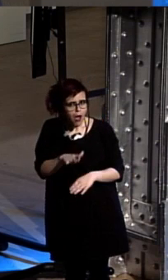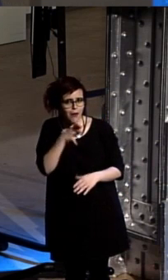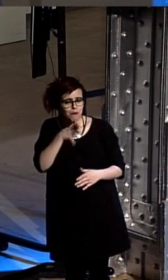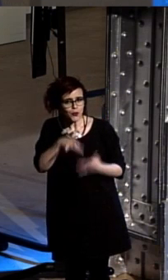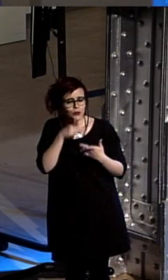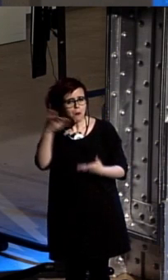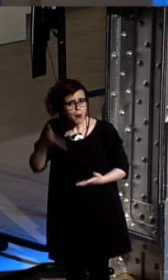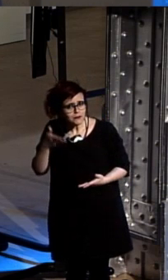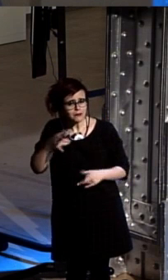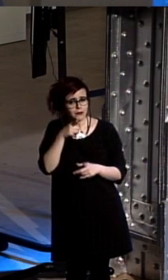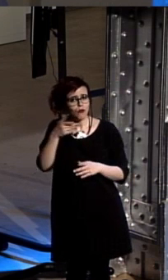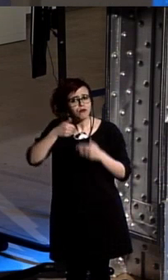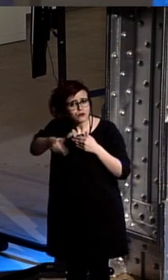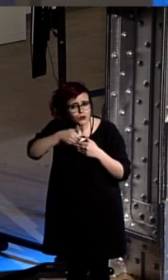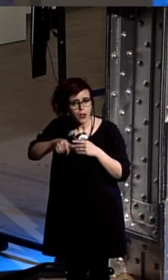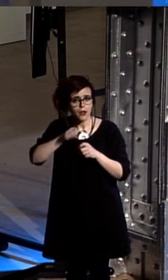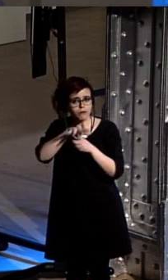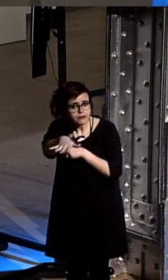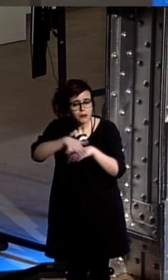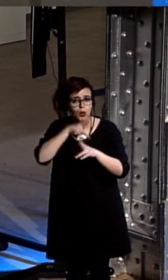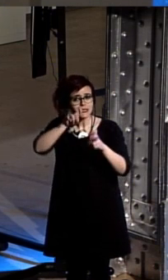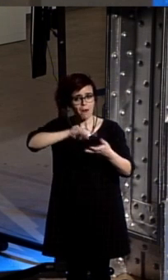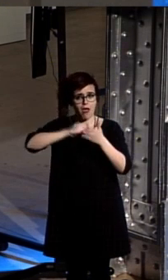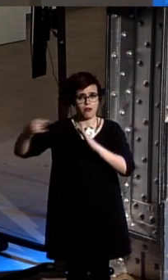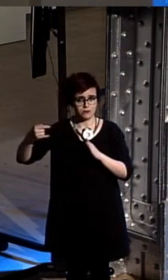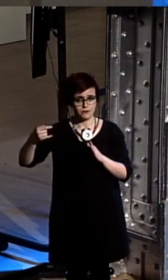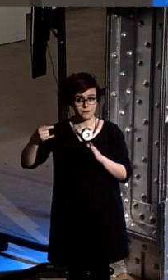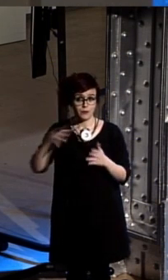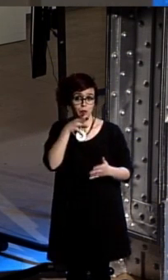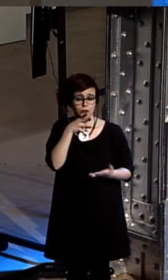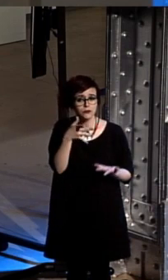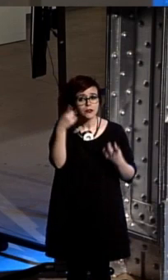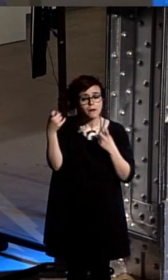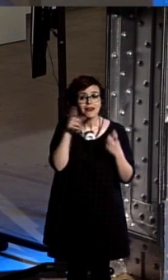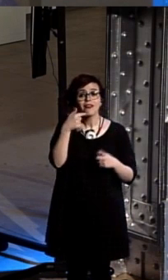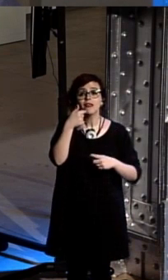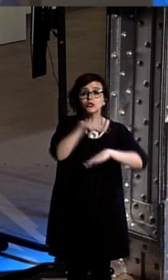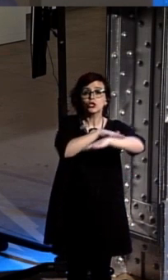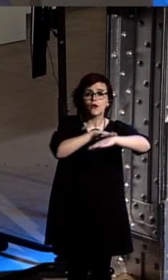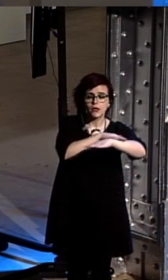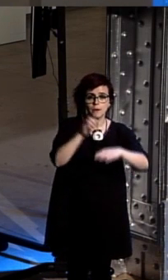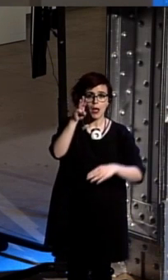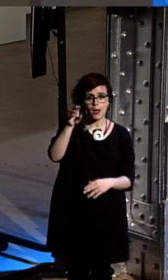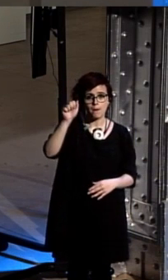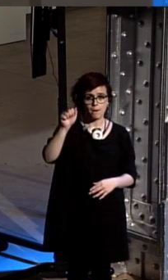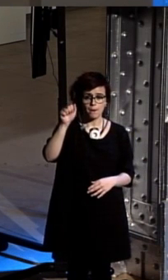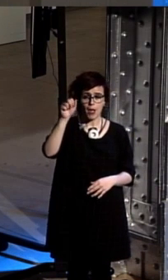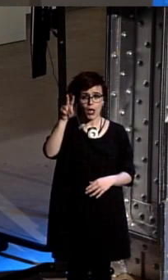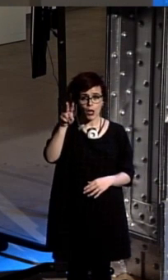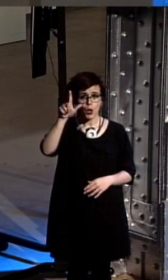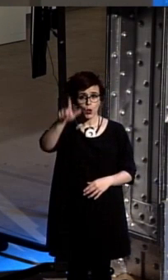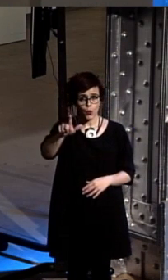importantes y que tienen mucho que ver con el desarrollo de estas tecnologías. Hemos hablado también del gobierno. Paul